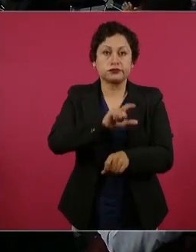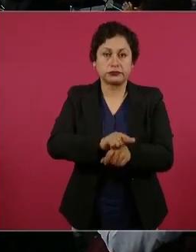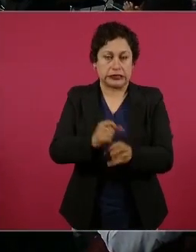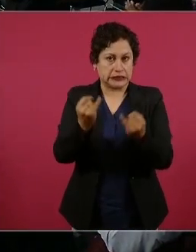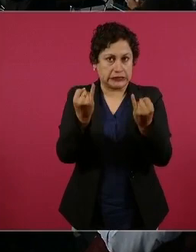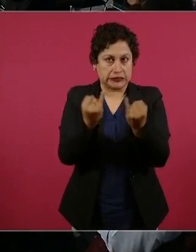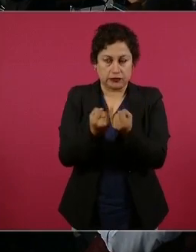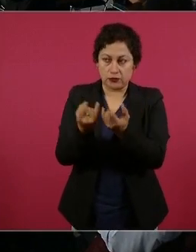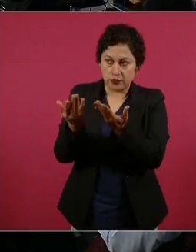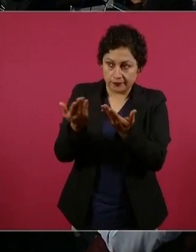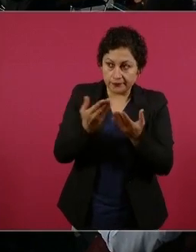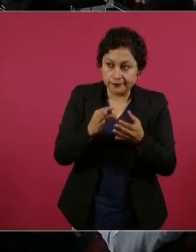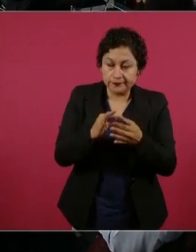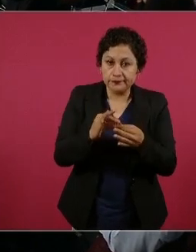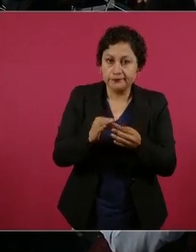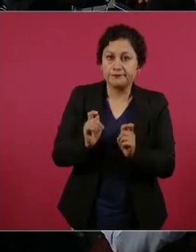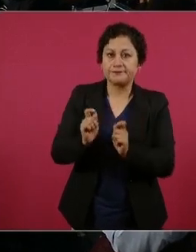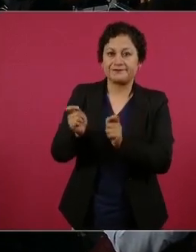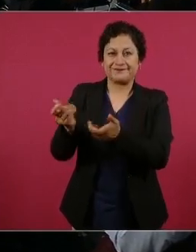¿Tienes la palabra?